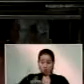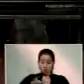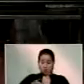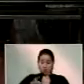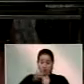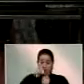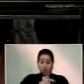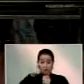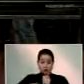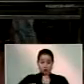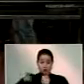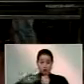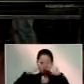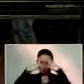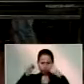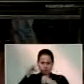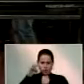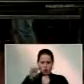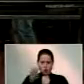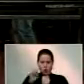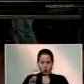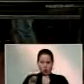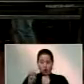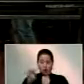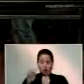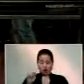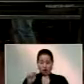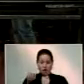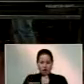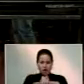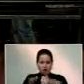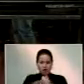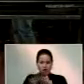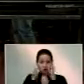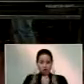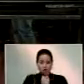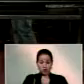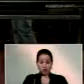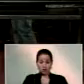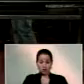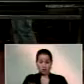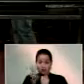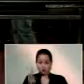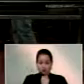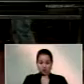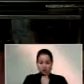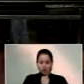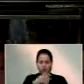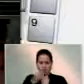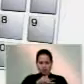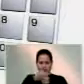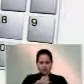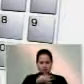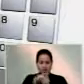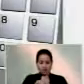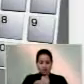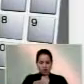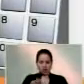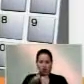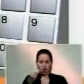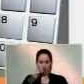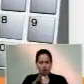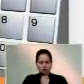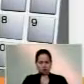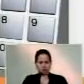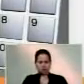...de la Organización de Estados Americanos y los estudiantes venezolanos. Sonia, buenas tardes. ¿Qué tal, Juan Eliazar? ¿Cómo estás?